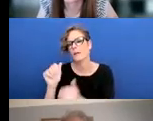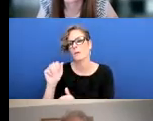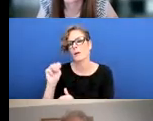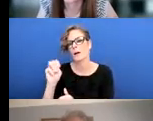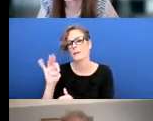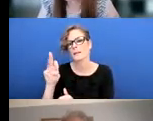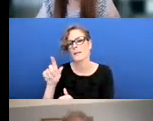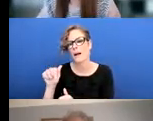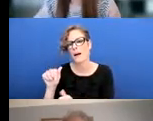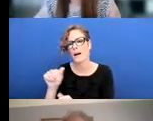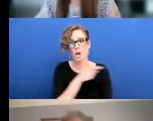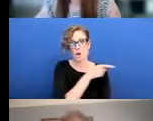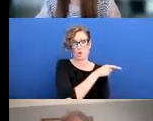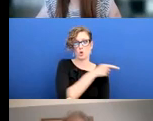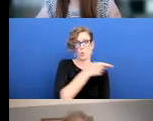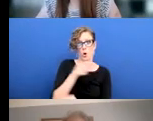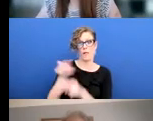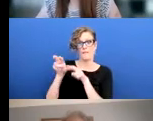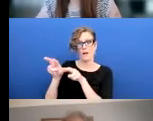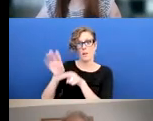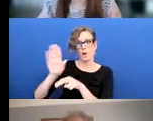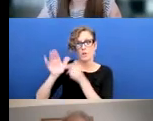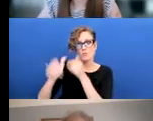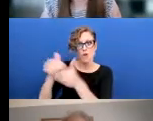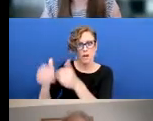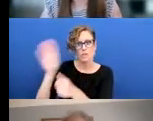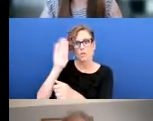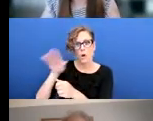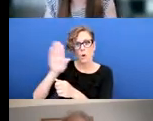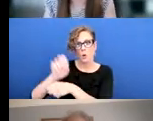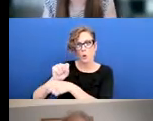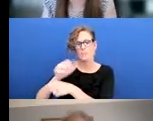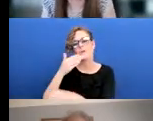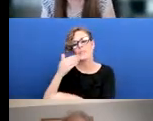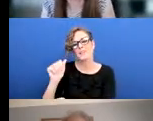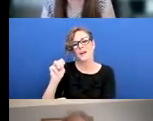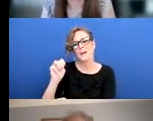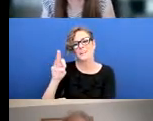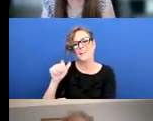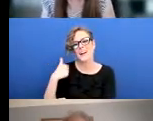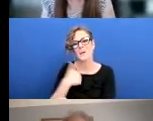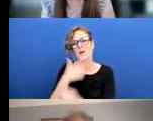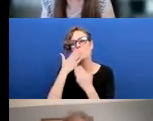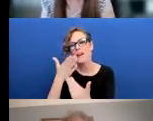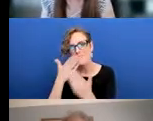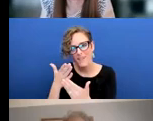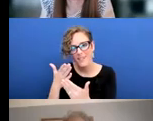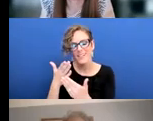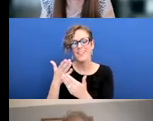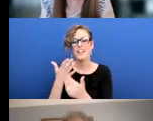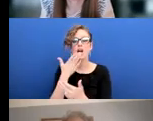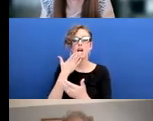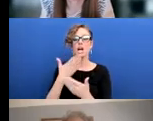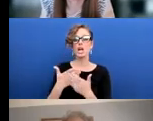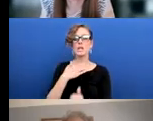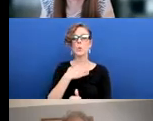dar las gracias. Y ustedes que han venido siguiendo su trabajo saben lo maravilloso que ha sido todos sus